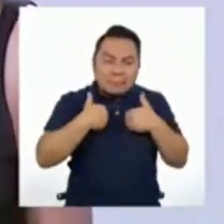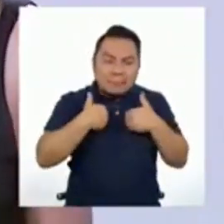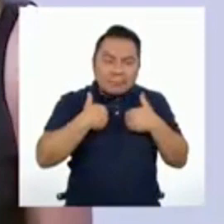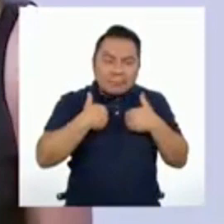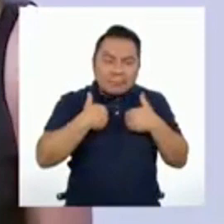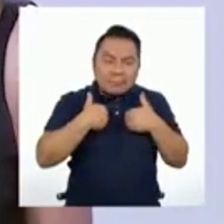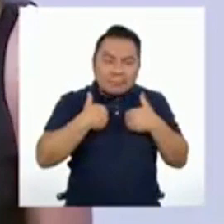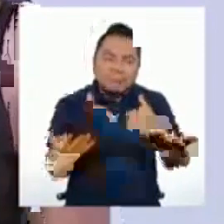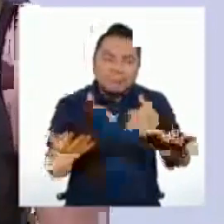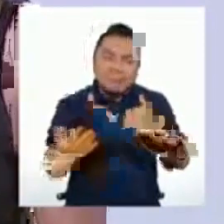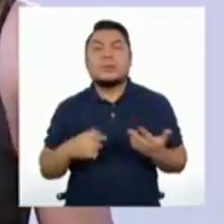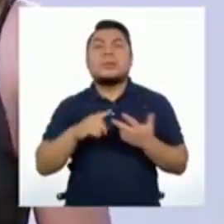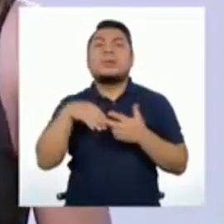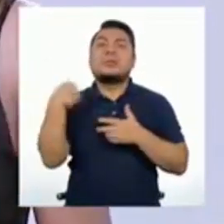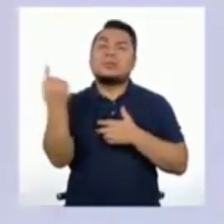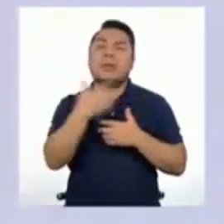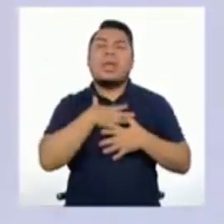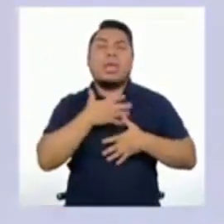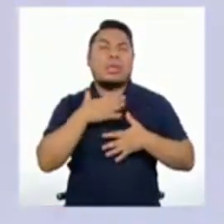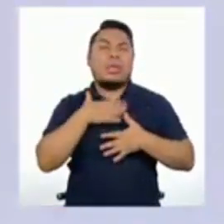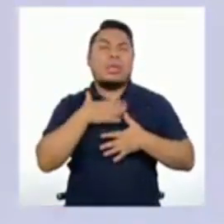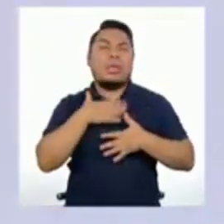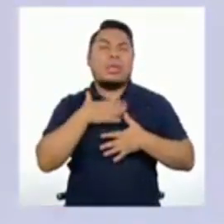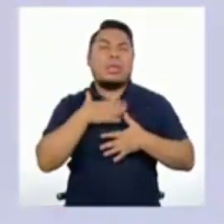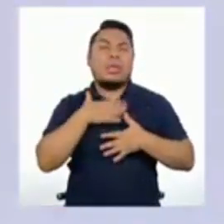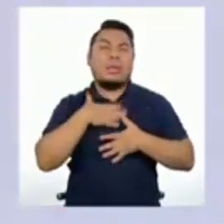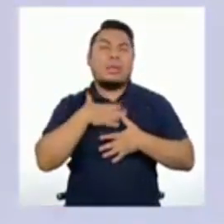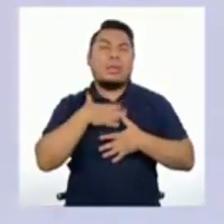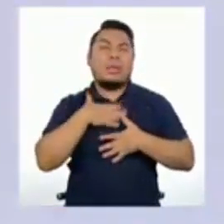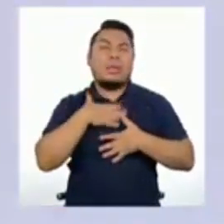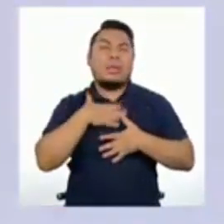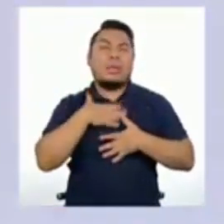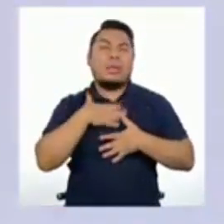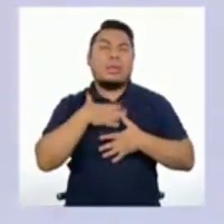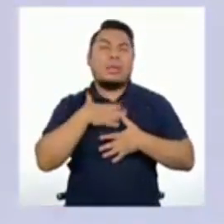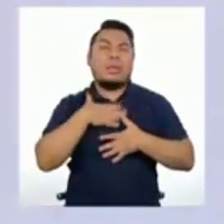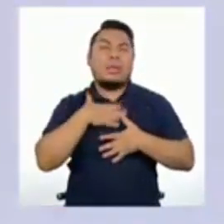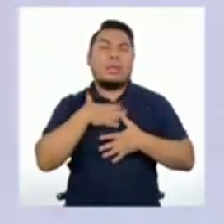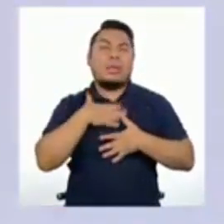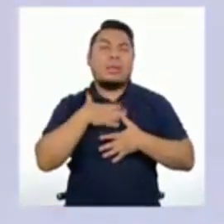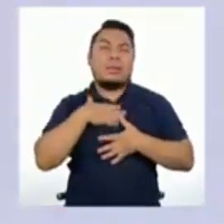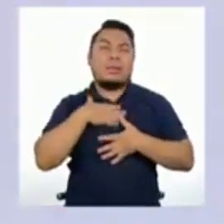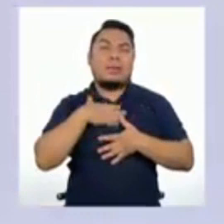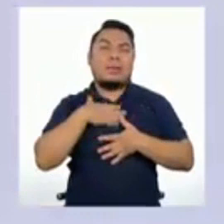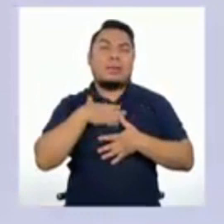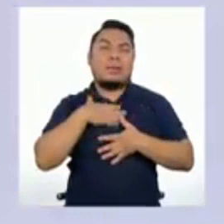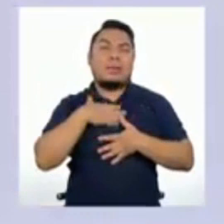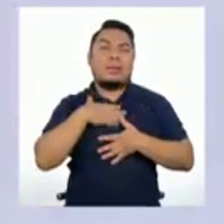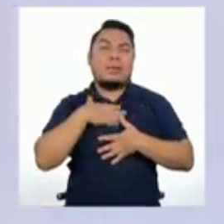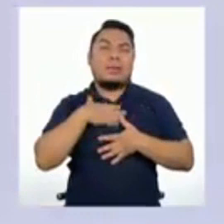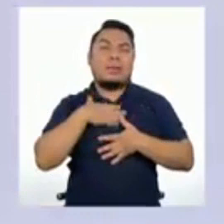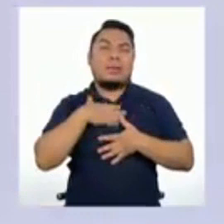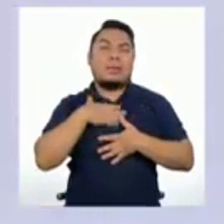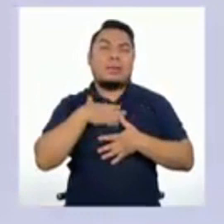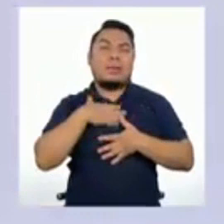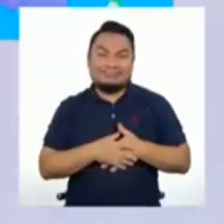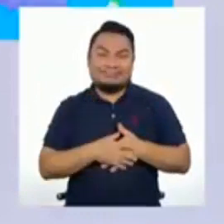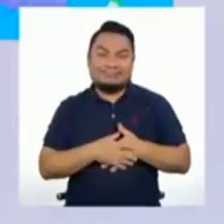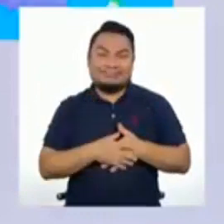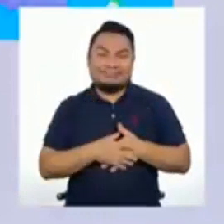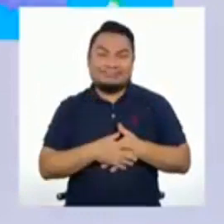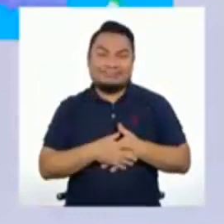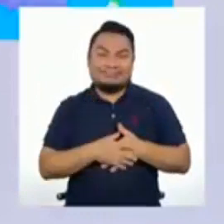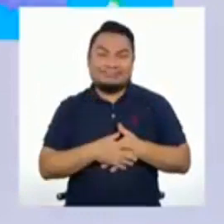final todas respiramos. Por último, tenemos la contaminación en el agua al arrojar los residuos a los mares y